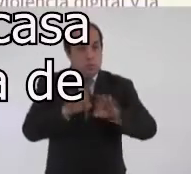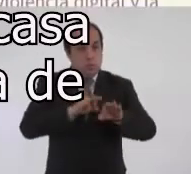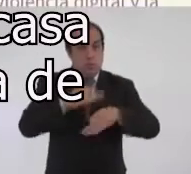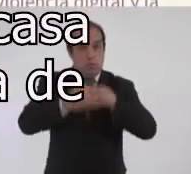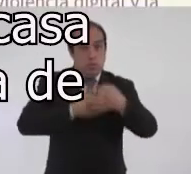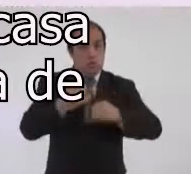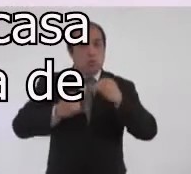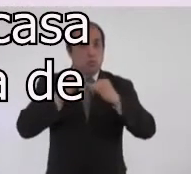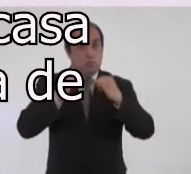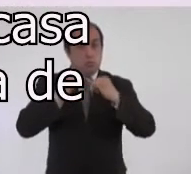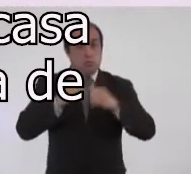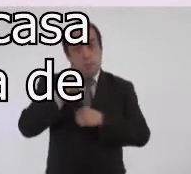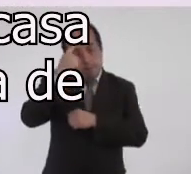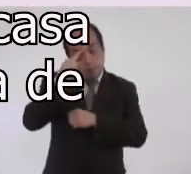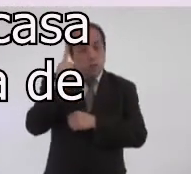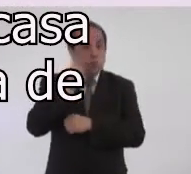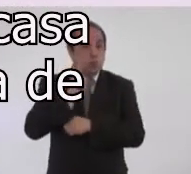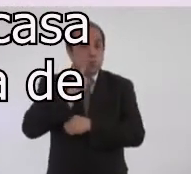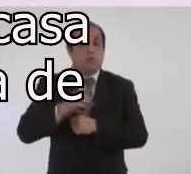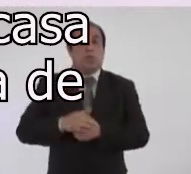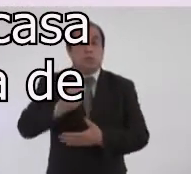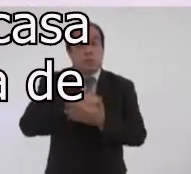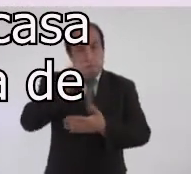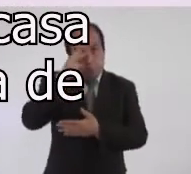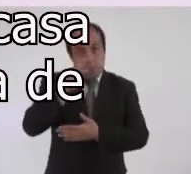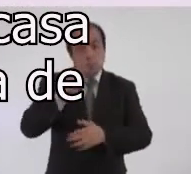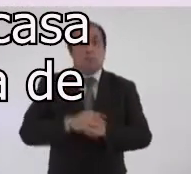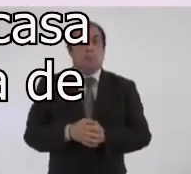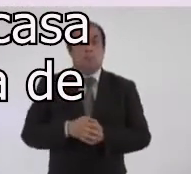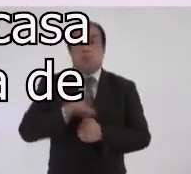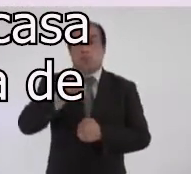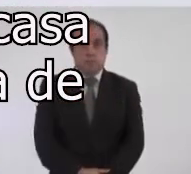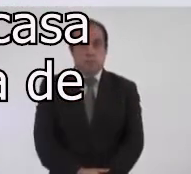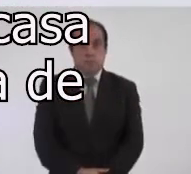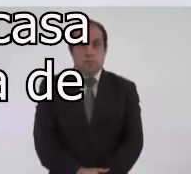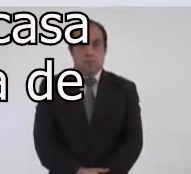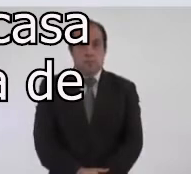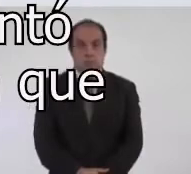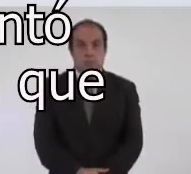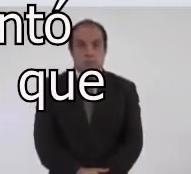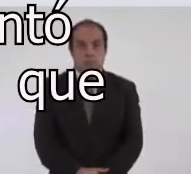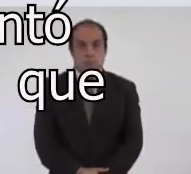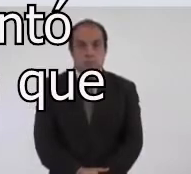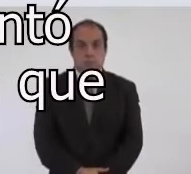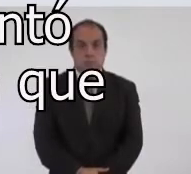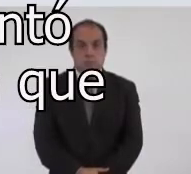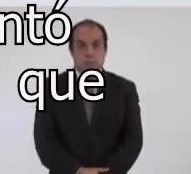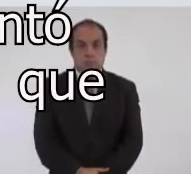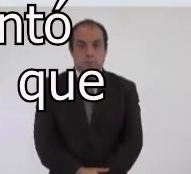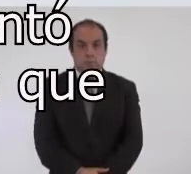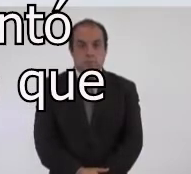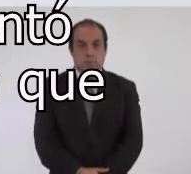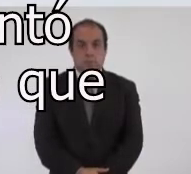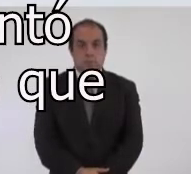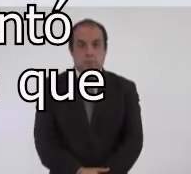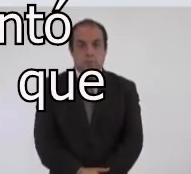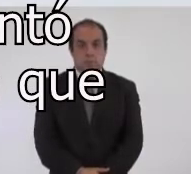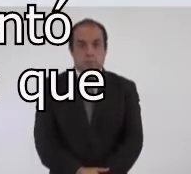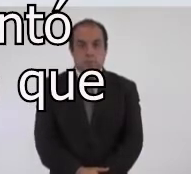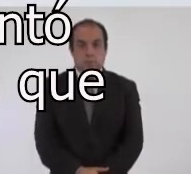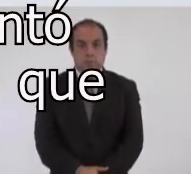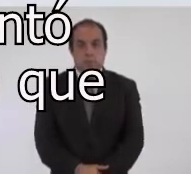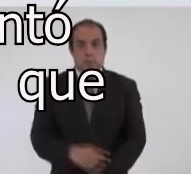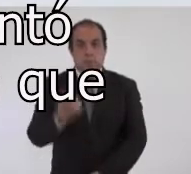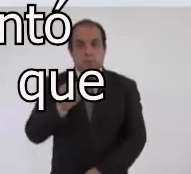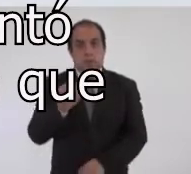especializados. Este por medio de trabajo territorial casa por casa de diversas colonias. La jefa de gobierno, Claudia Sheinbaum, comentó que el